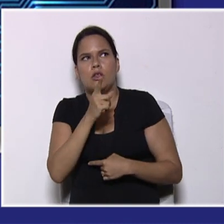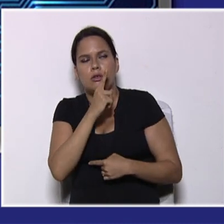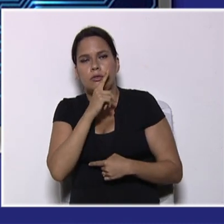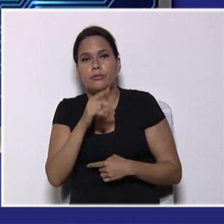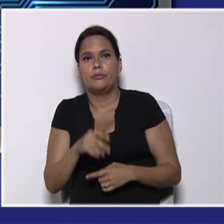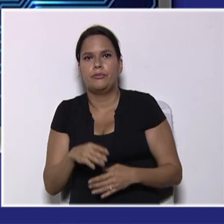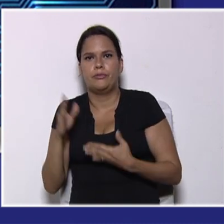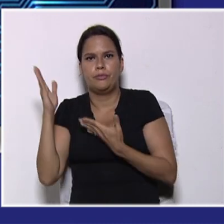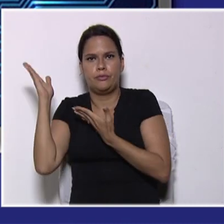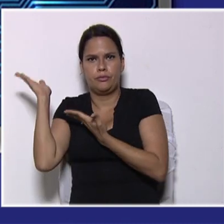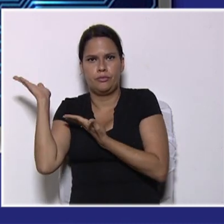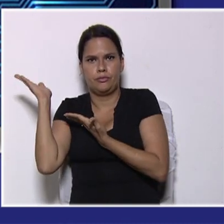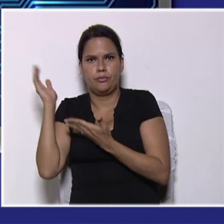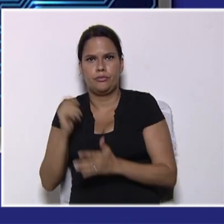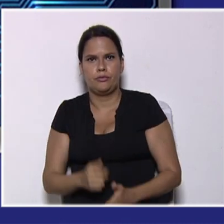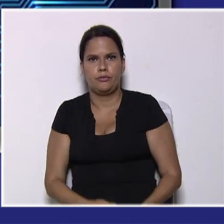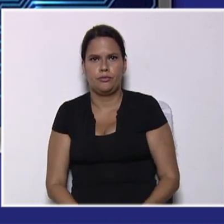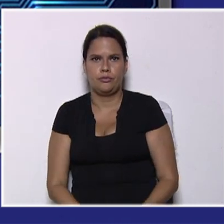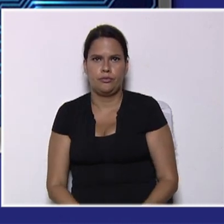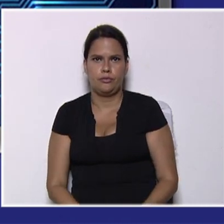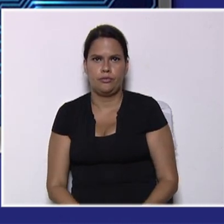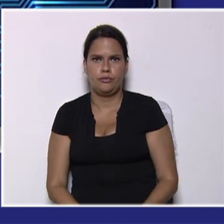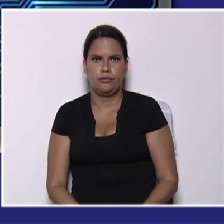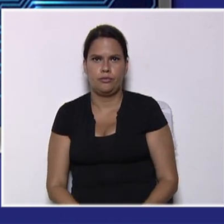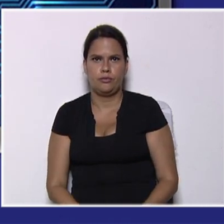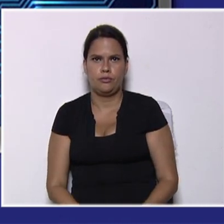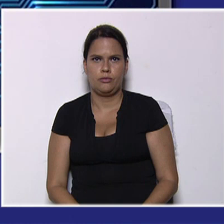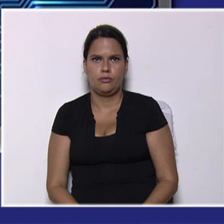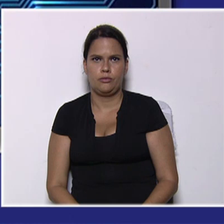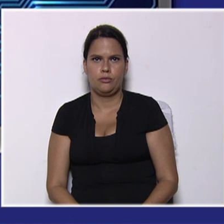fotorresistor y varistor, respectivamente.